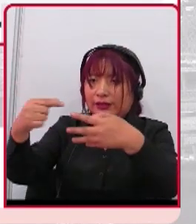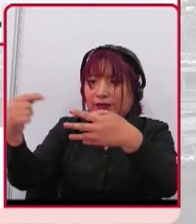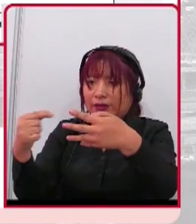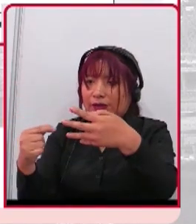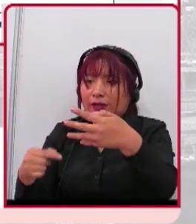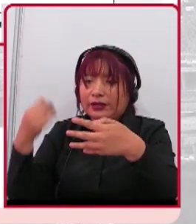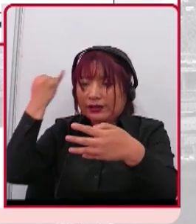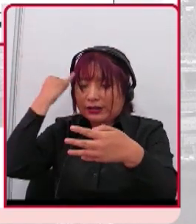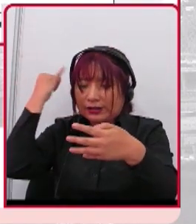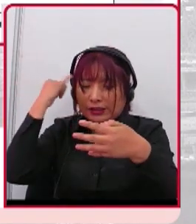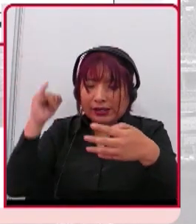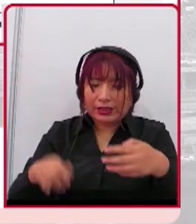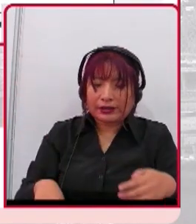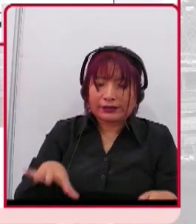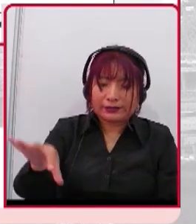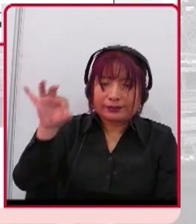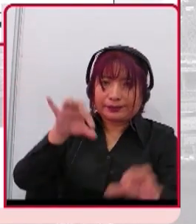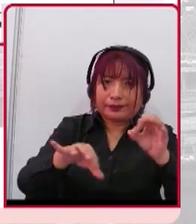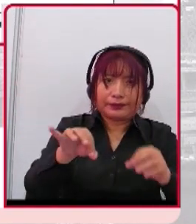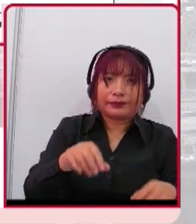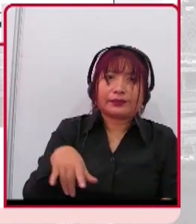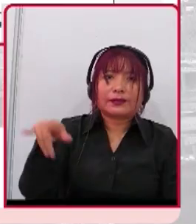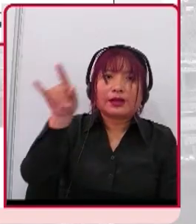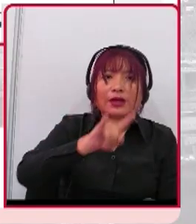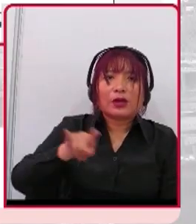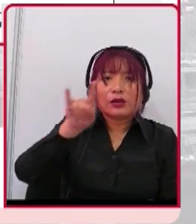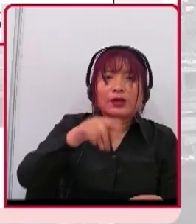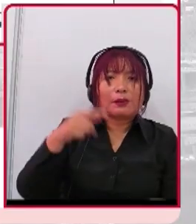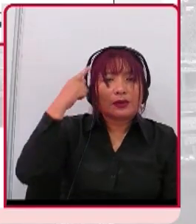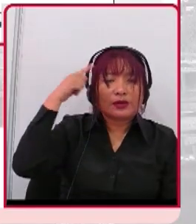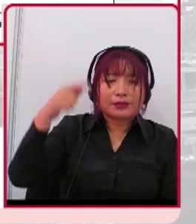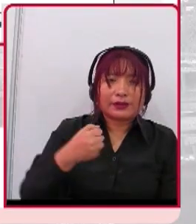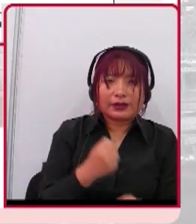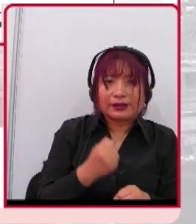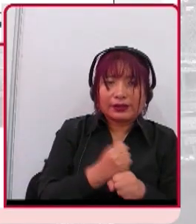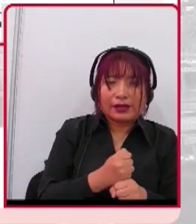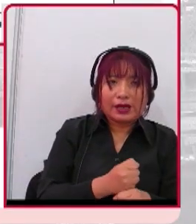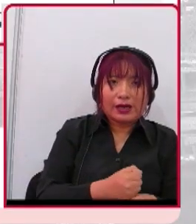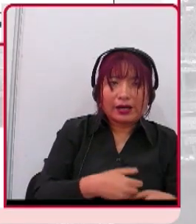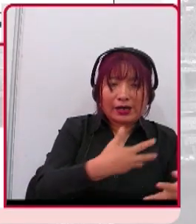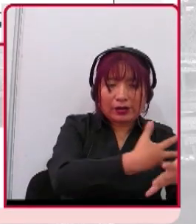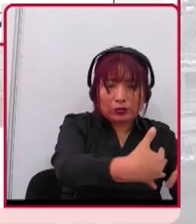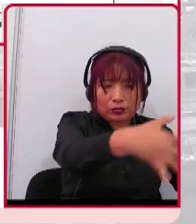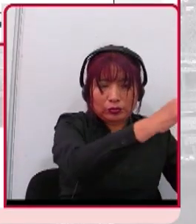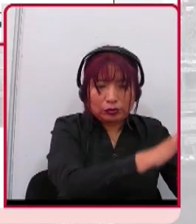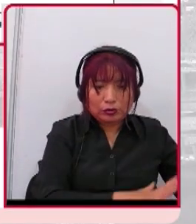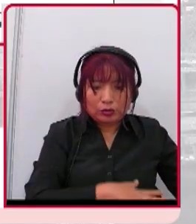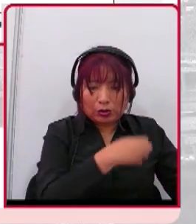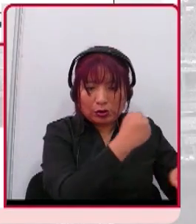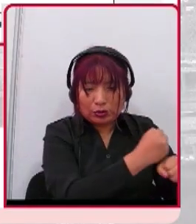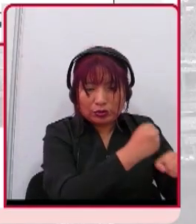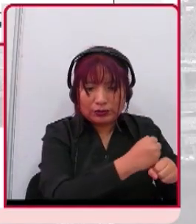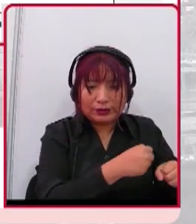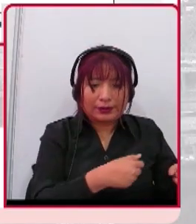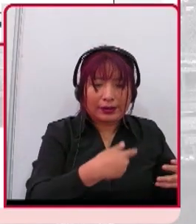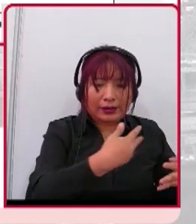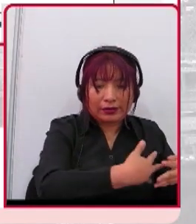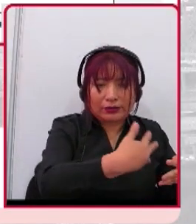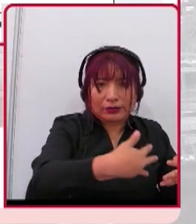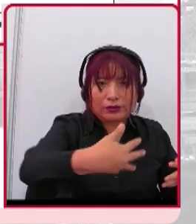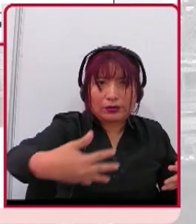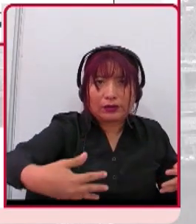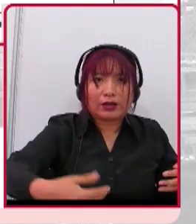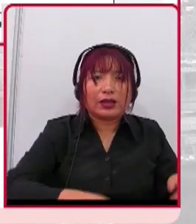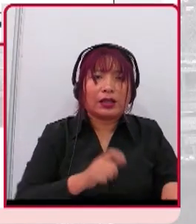ellas y empezamos a trabajar en un plan de trabajo. ¿Cómo hacemos para lograr ello? Empezamos a entrar en la etapa mejorar, y con un